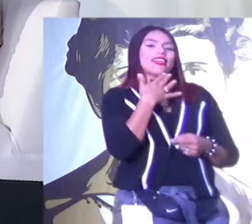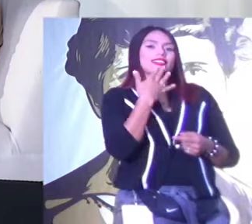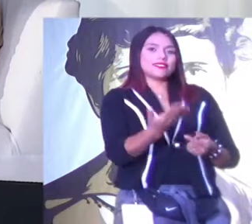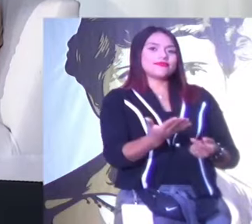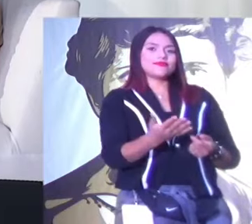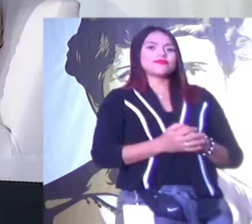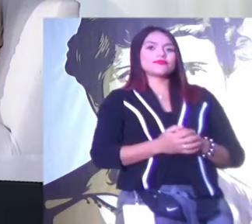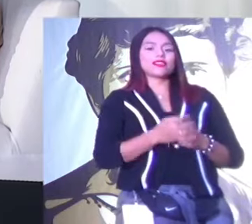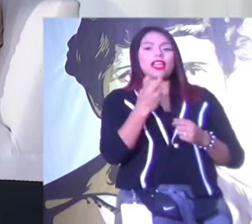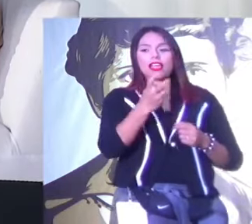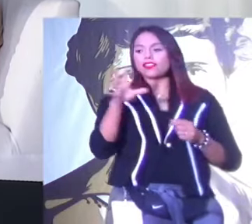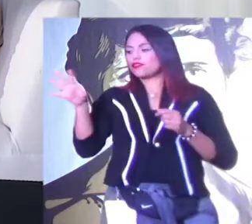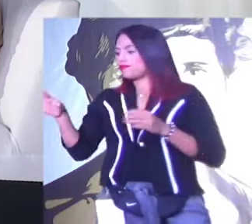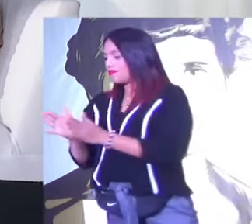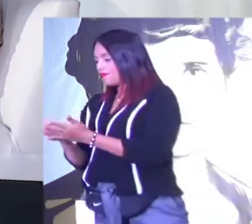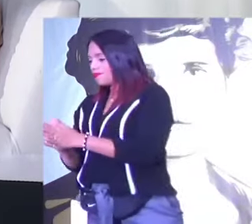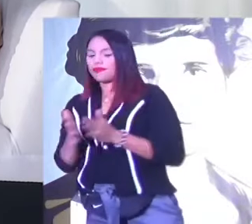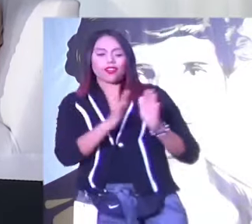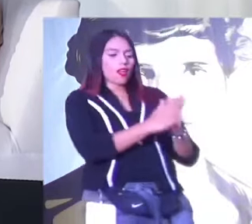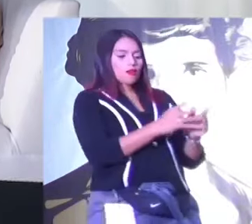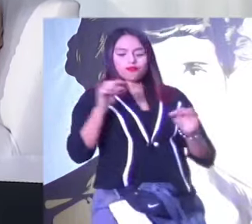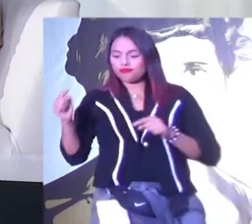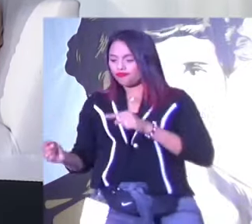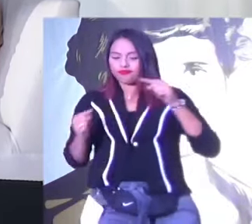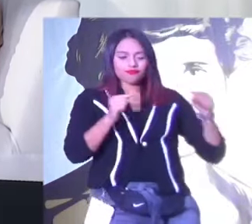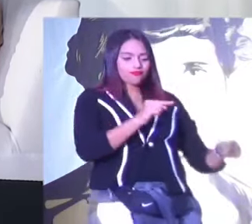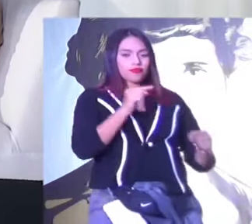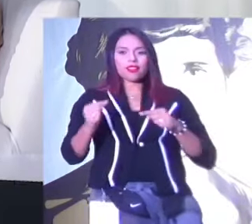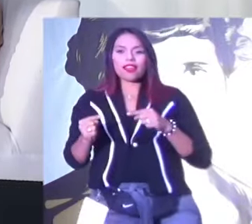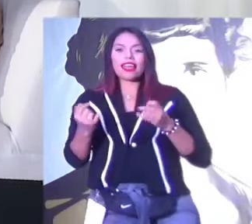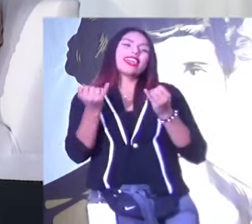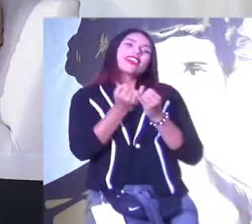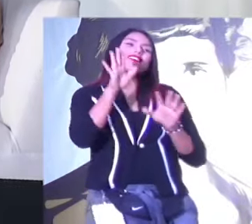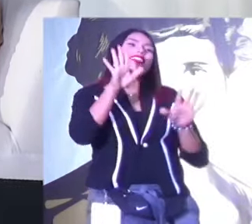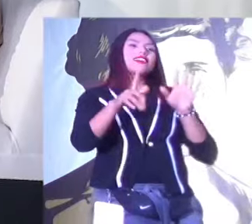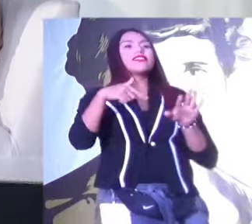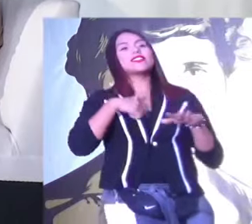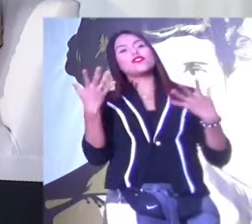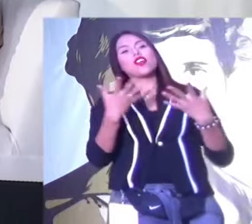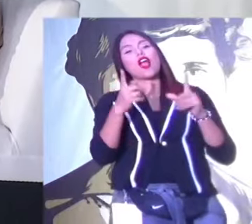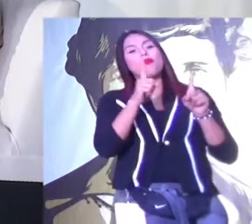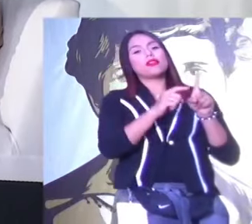Es el salto de un libro a otro, ¿no? También lo he hecho con personajes, pero no tanto, pero sí lo hago con temas, ¿no?